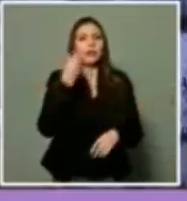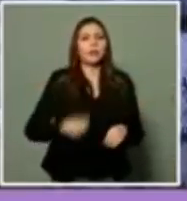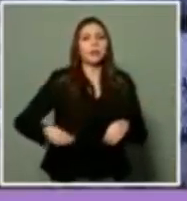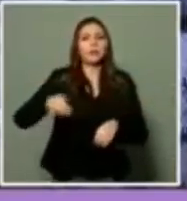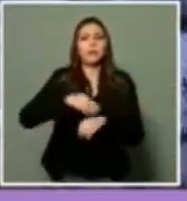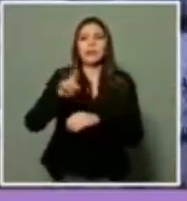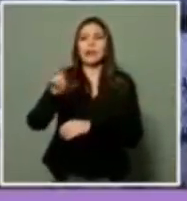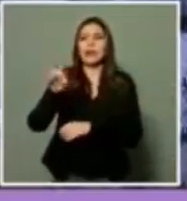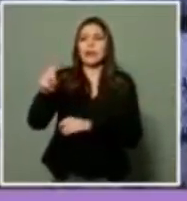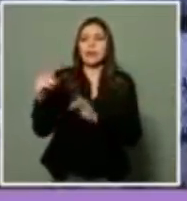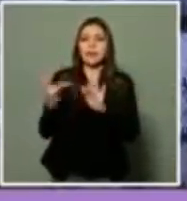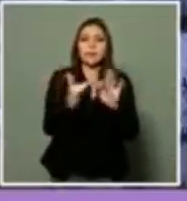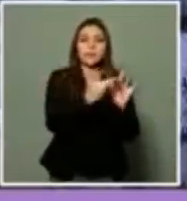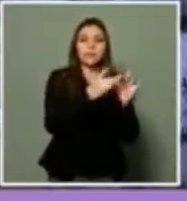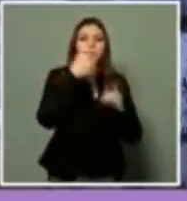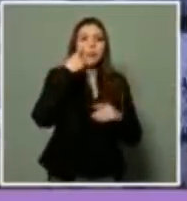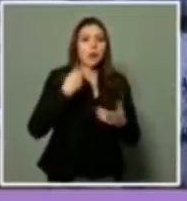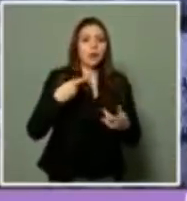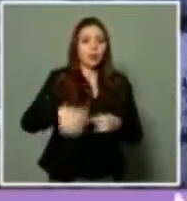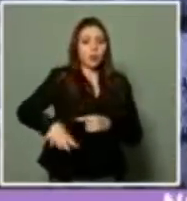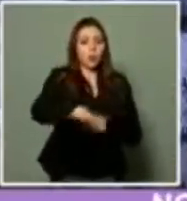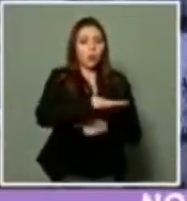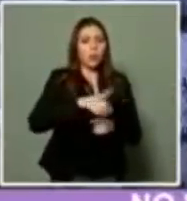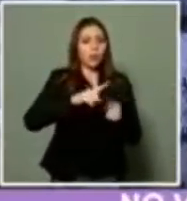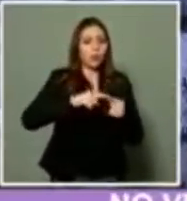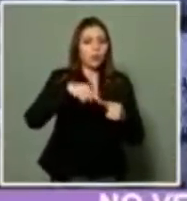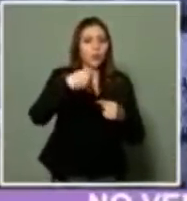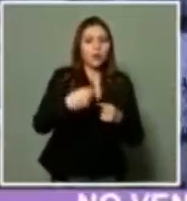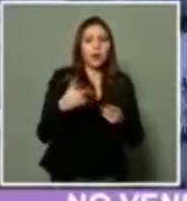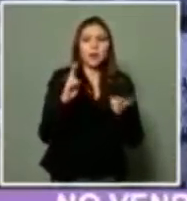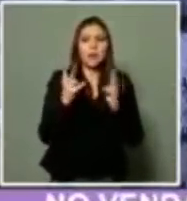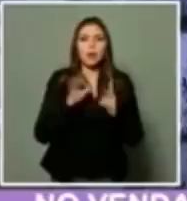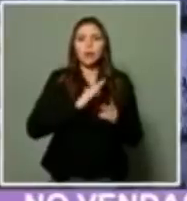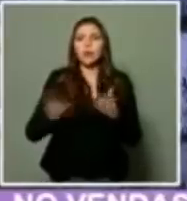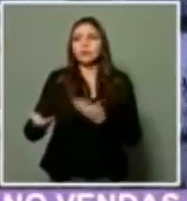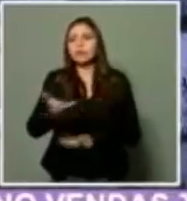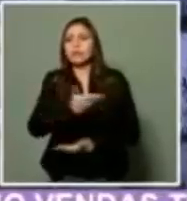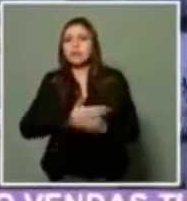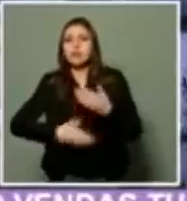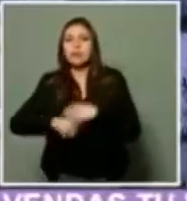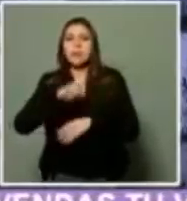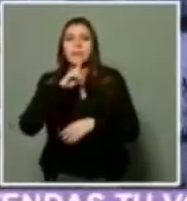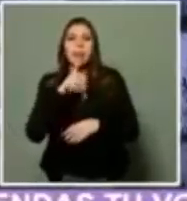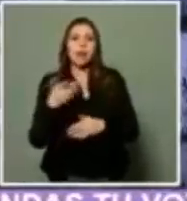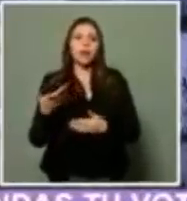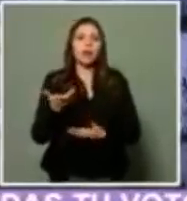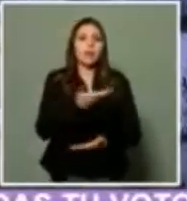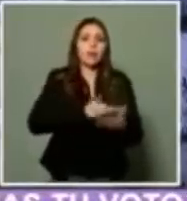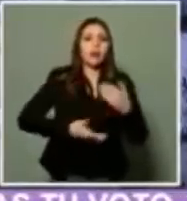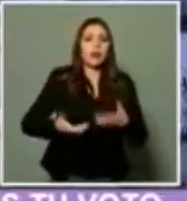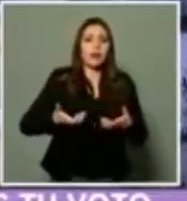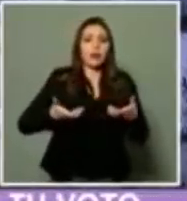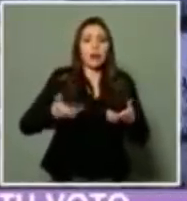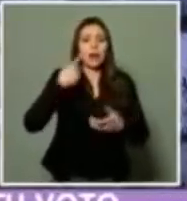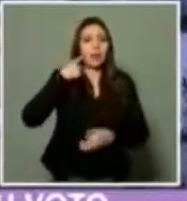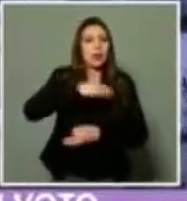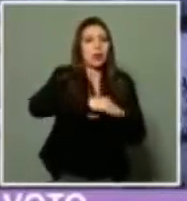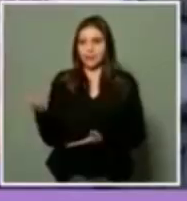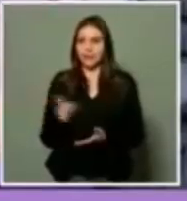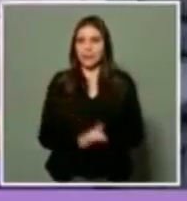convivencia segura a nivel de cuadra para que los vecinos nos llevemos mejor y que la calle sea de todos y de